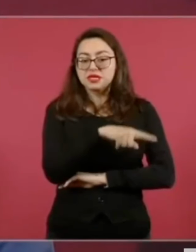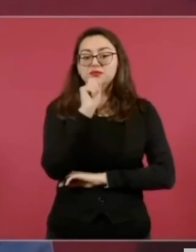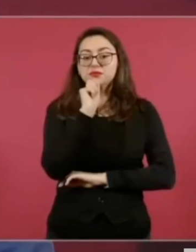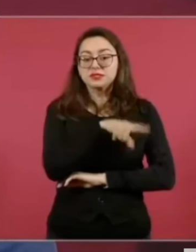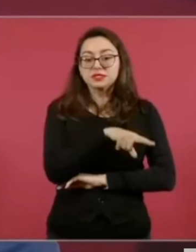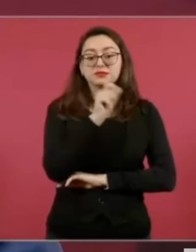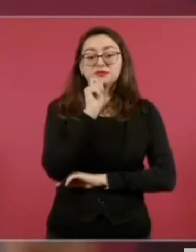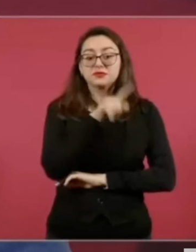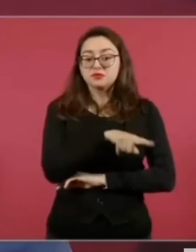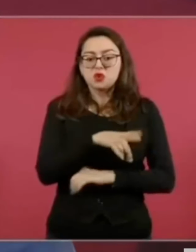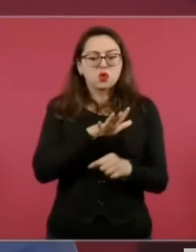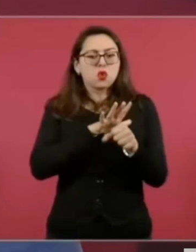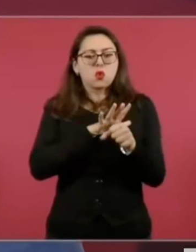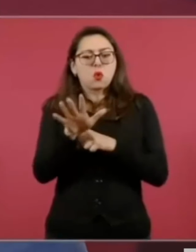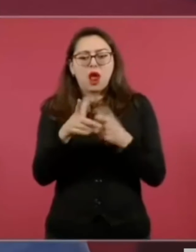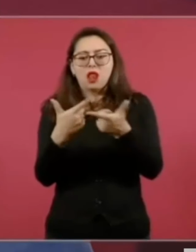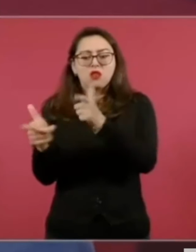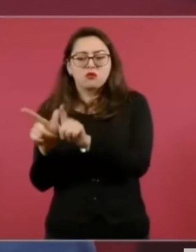lamentablemente, de un partido o de otro.